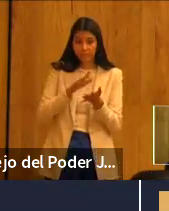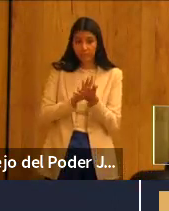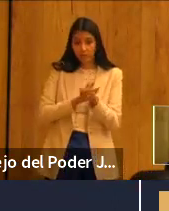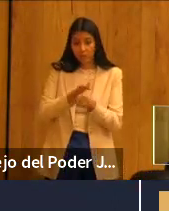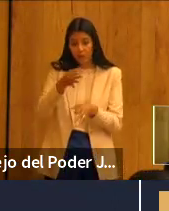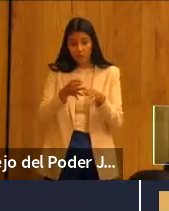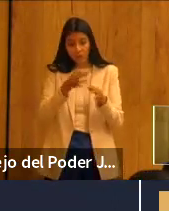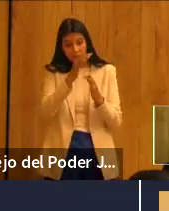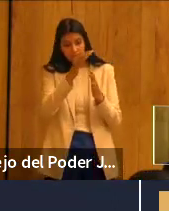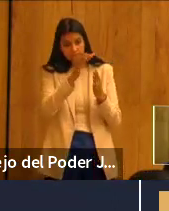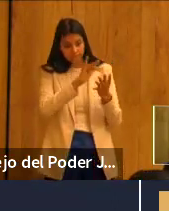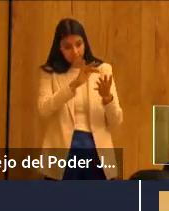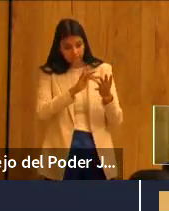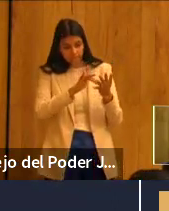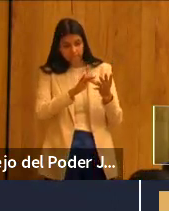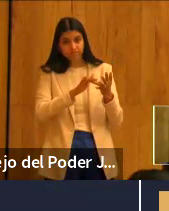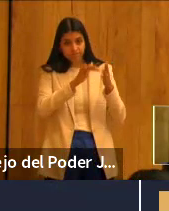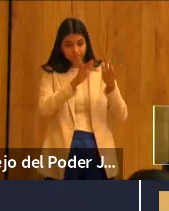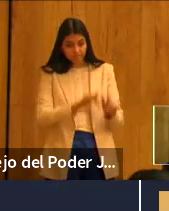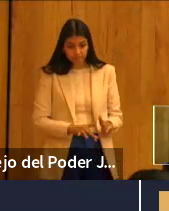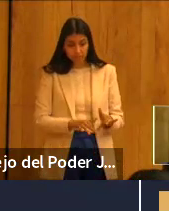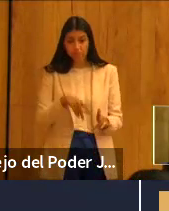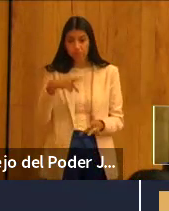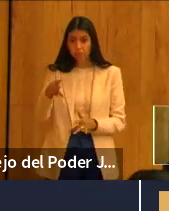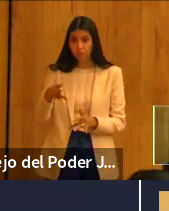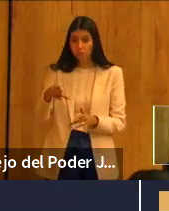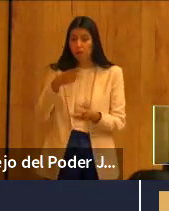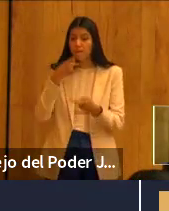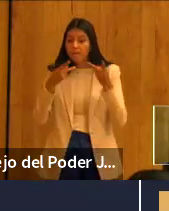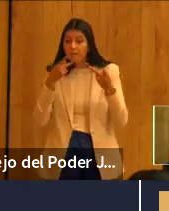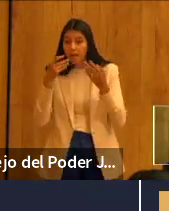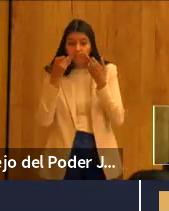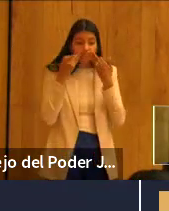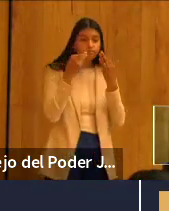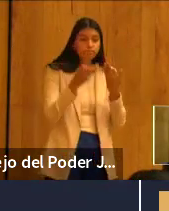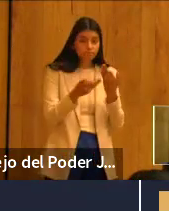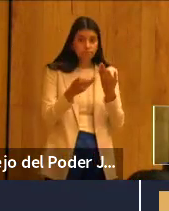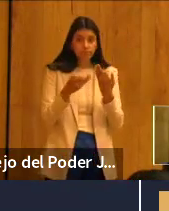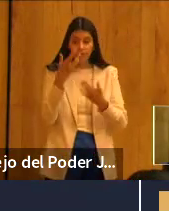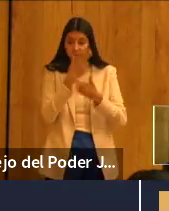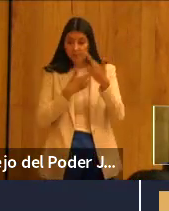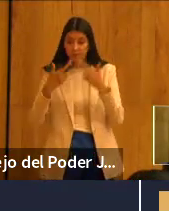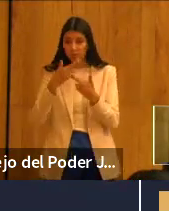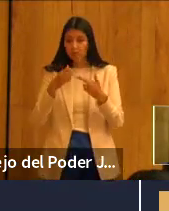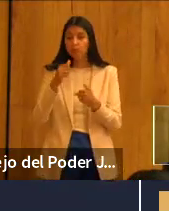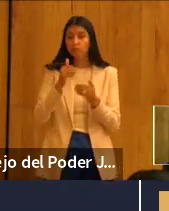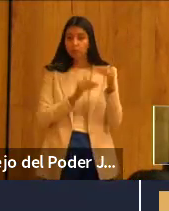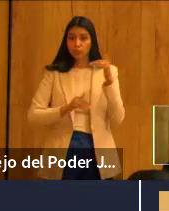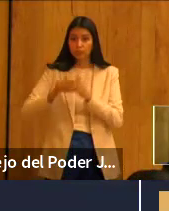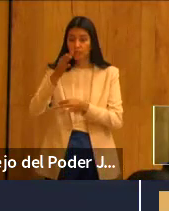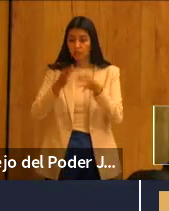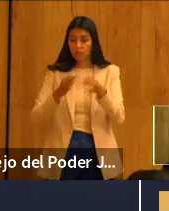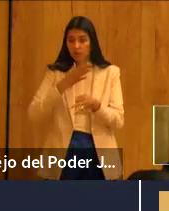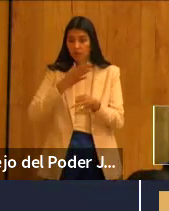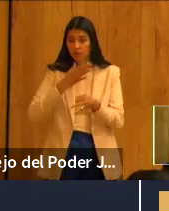que para que su testimonio pueda ser tomado en consideración, valorado de manera positiva por el tribunal, tiene que tener tres